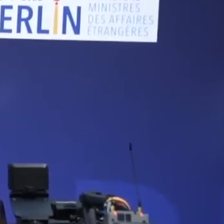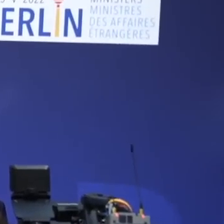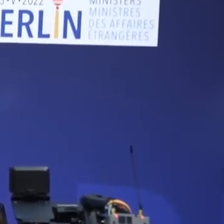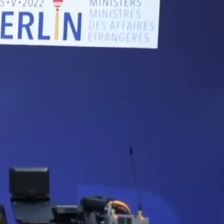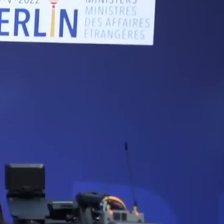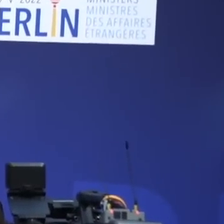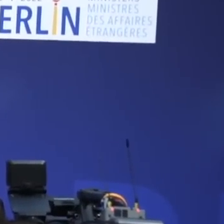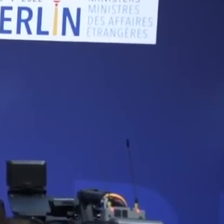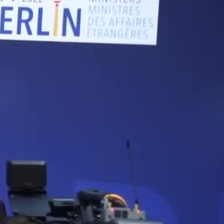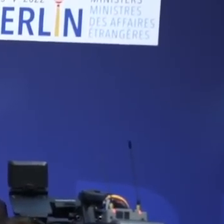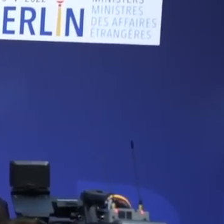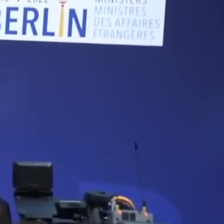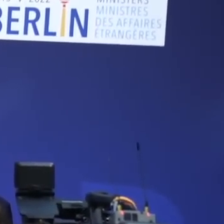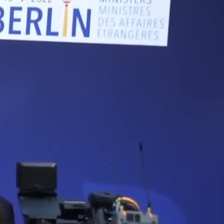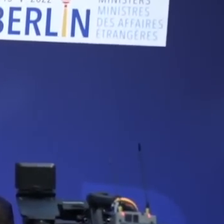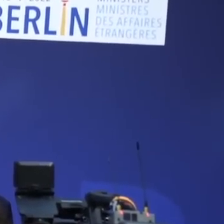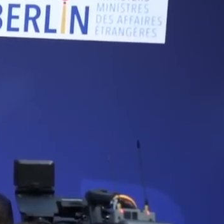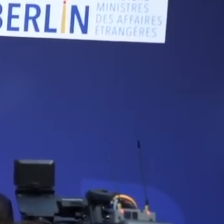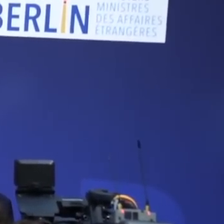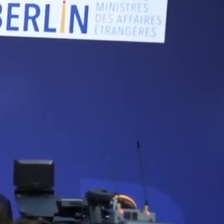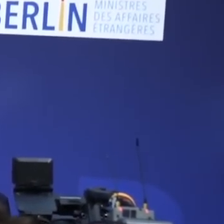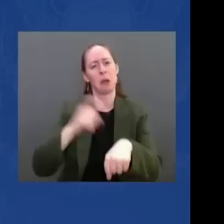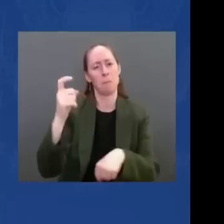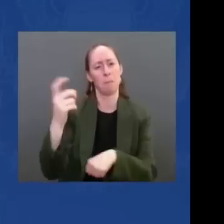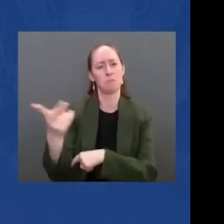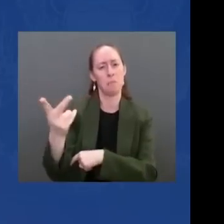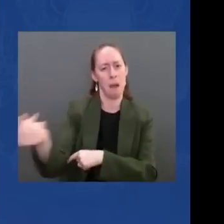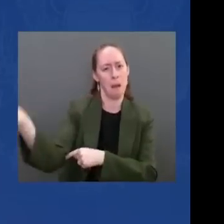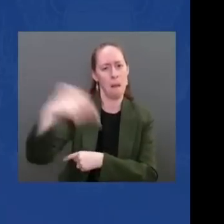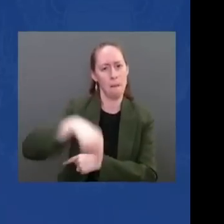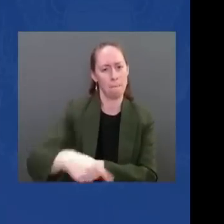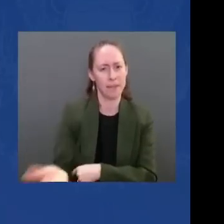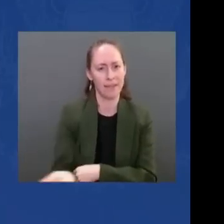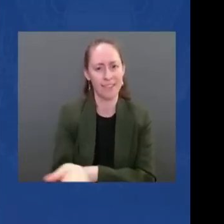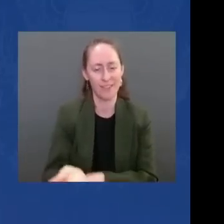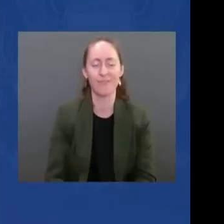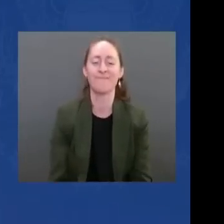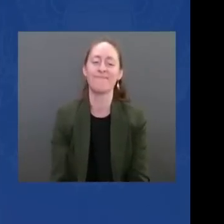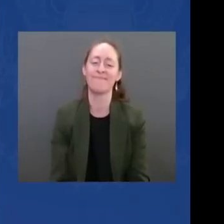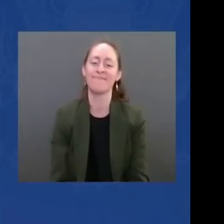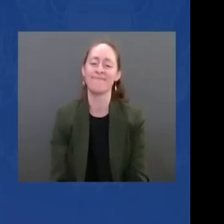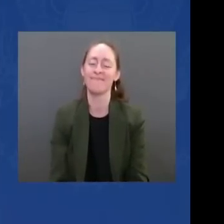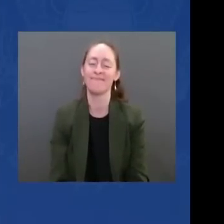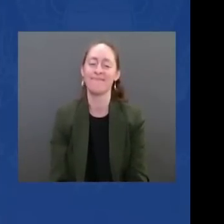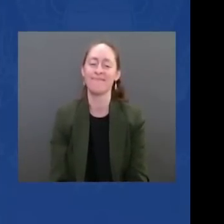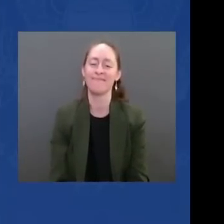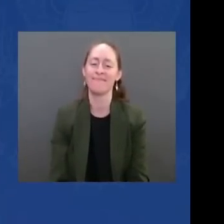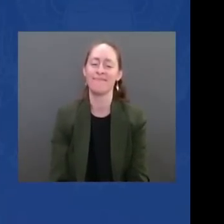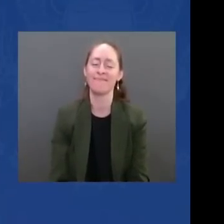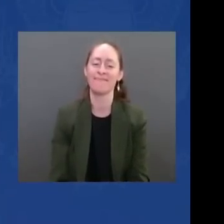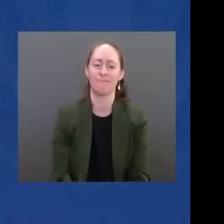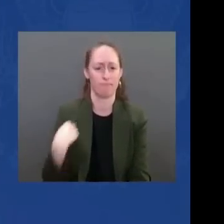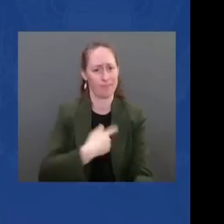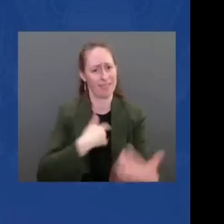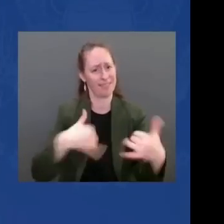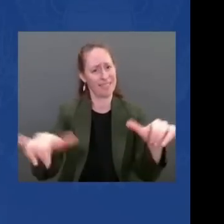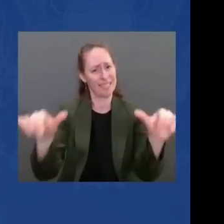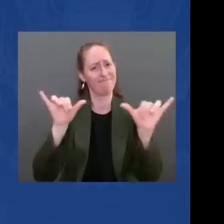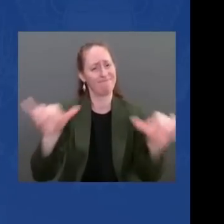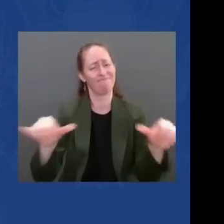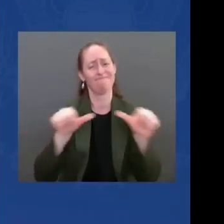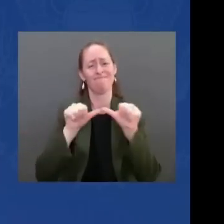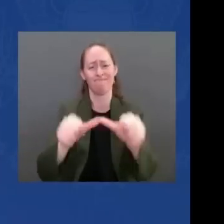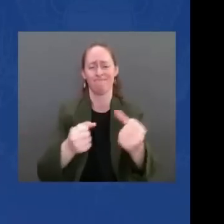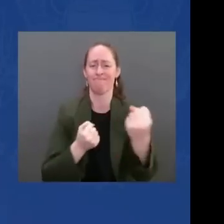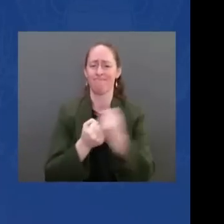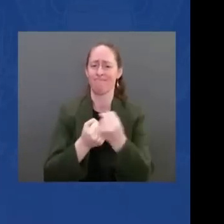estos países cumplen con todos los requisitos para entrar en la alianza. Biden anunció además que este mismo jueves iniciará el proceso para